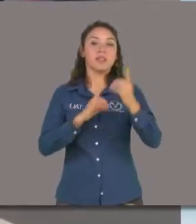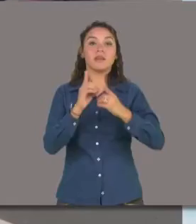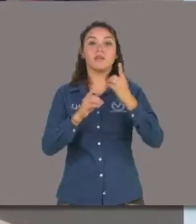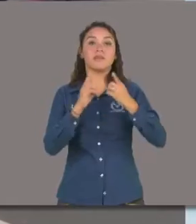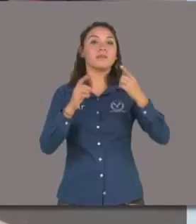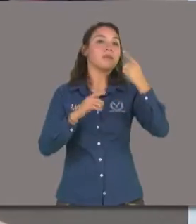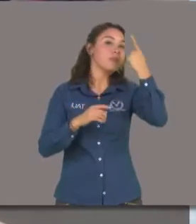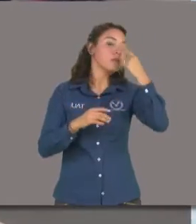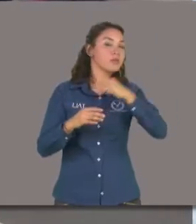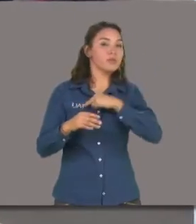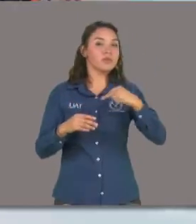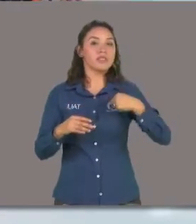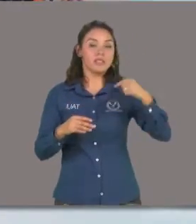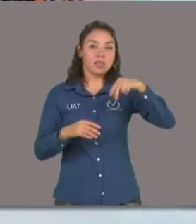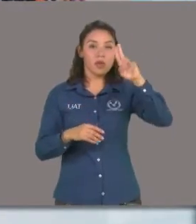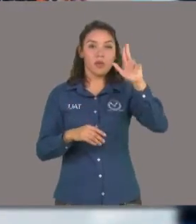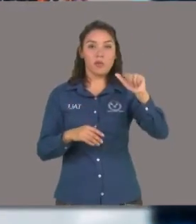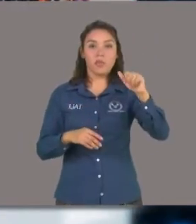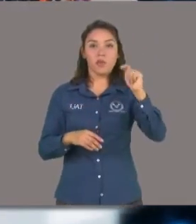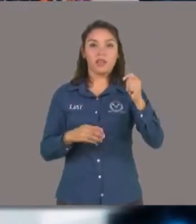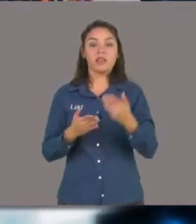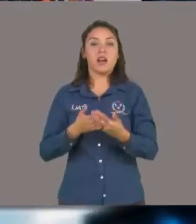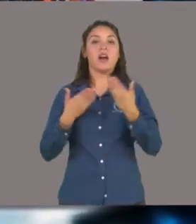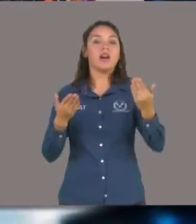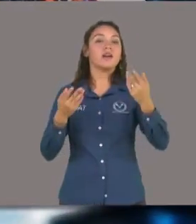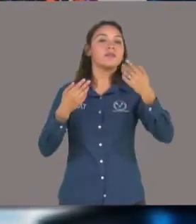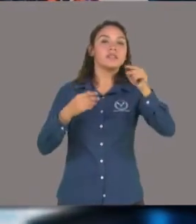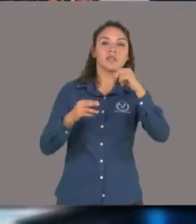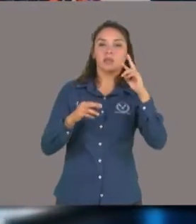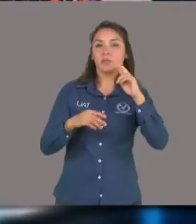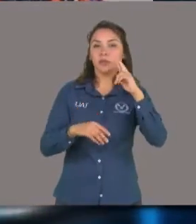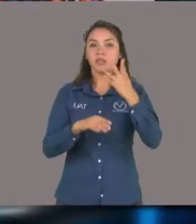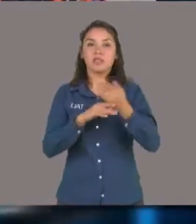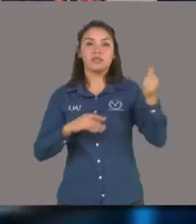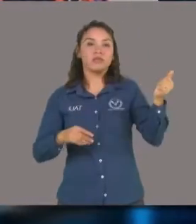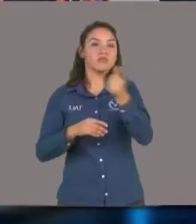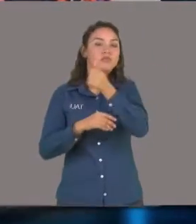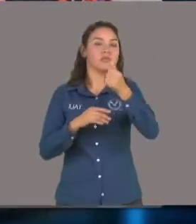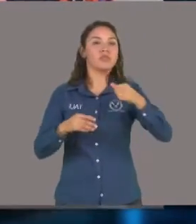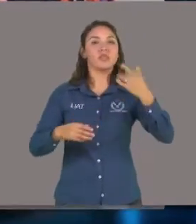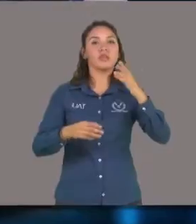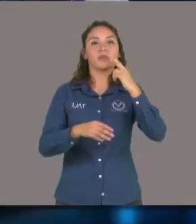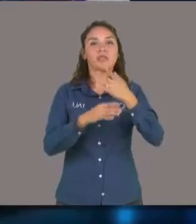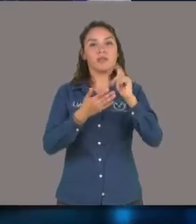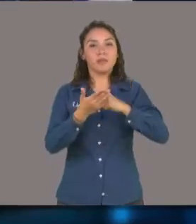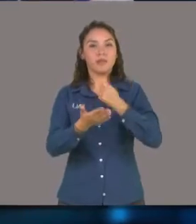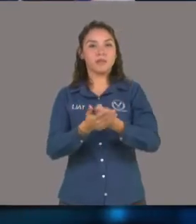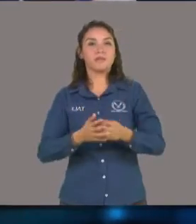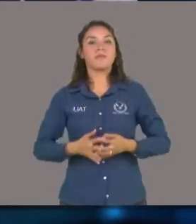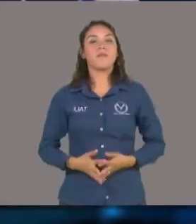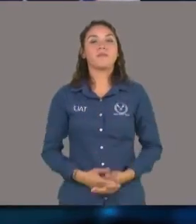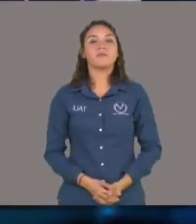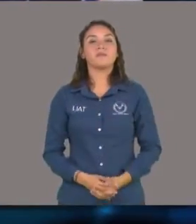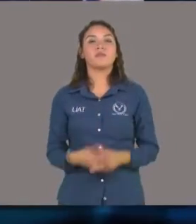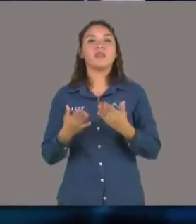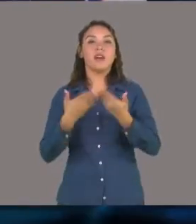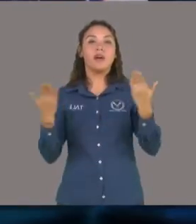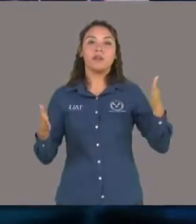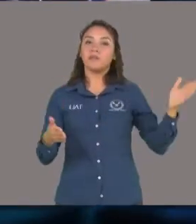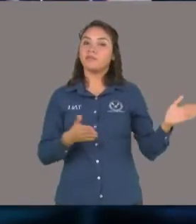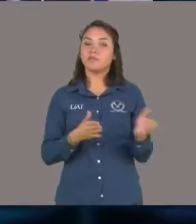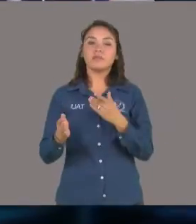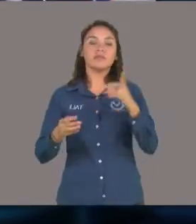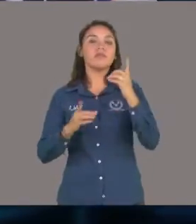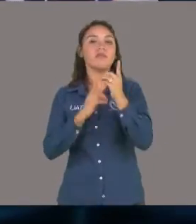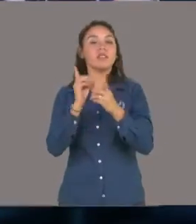Vaca donde refrendaron el compromiso del alma mater con la entidad. De esta manera se da fe de la gran gama deportivísima con que contamos aquí en